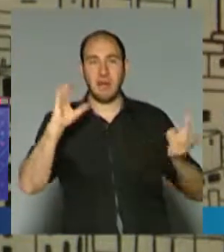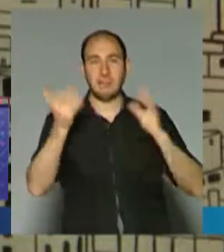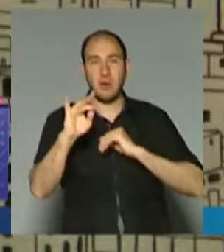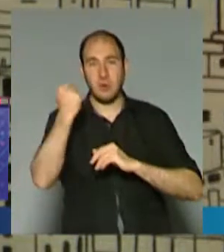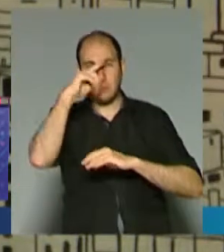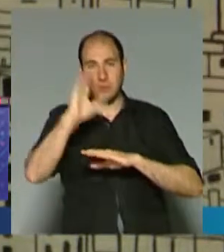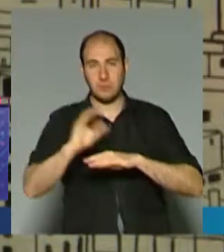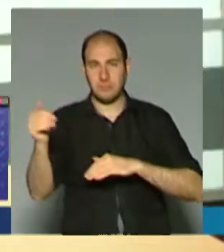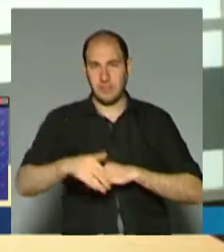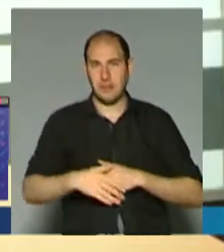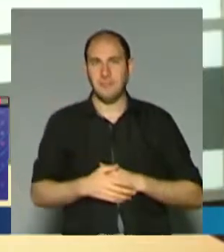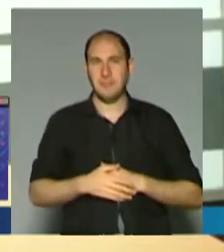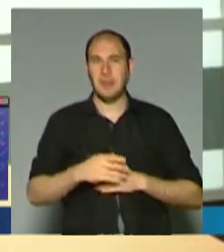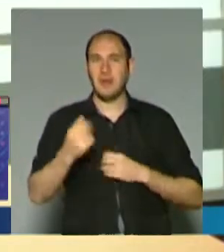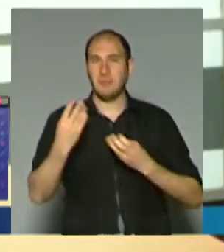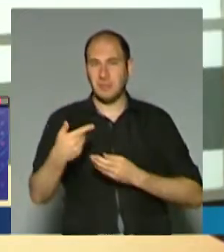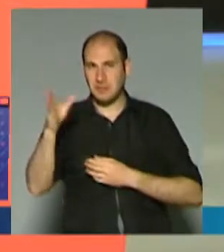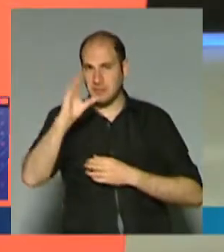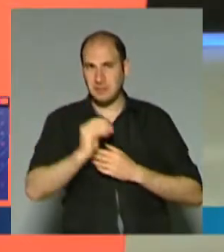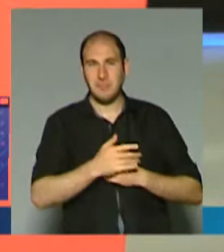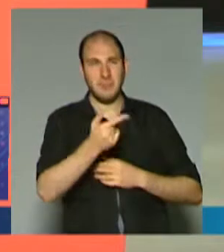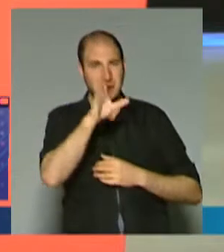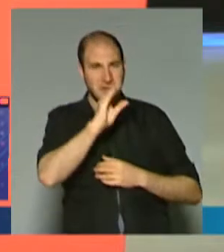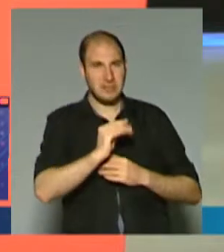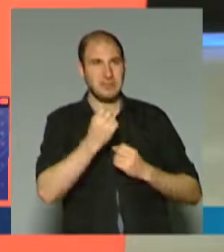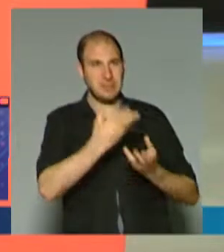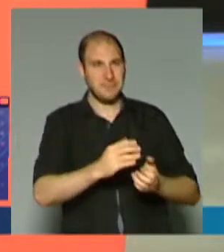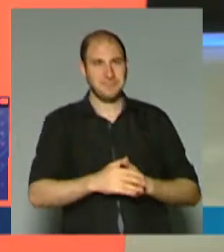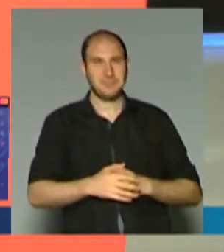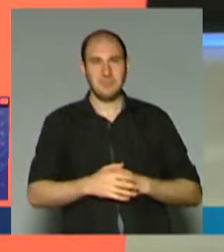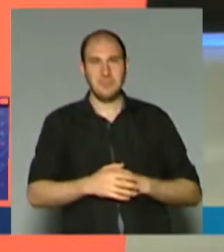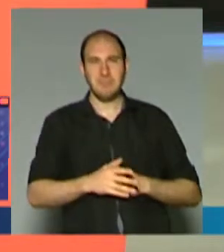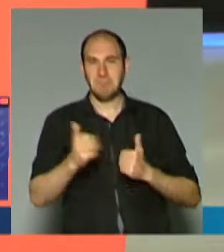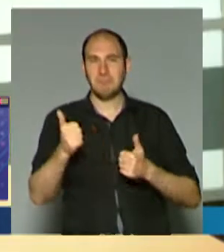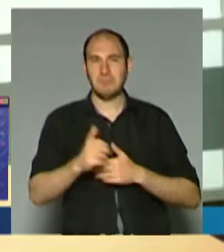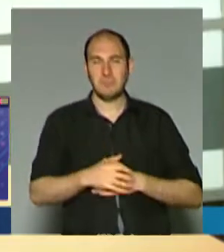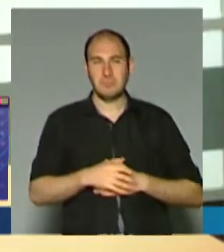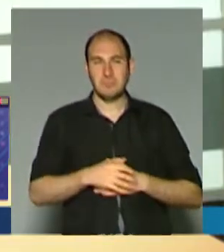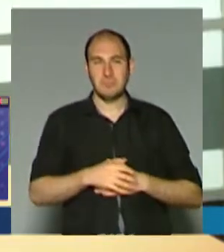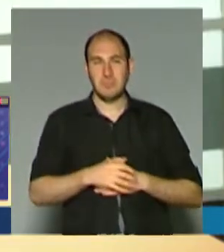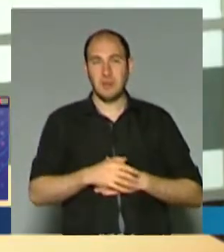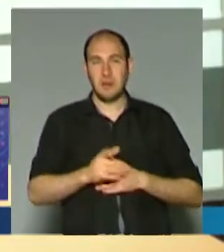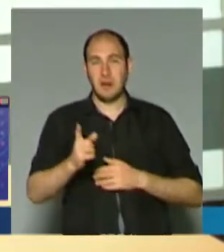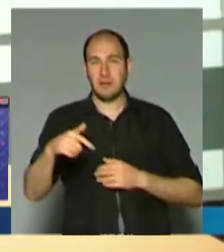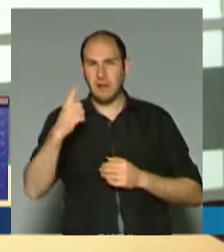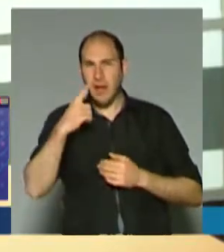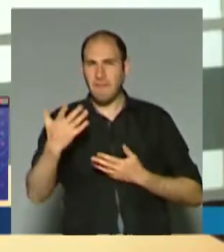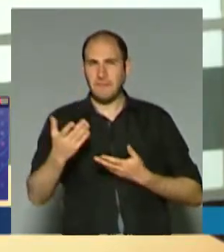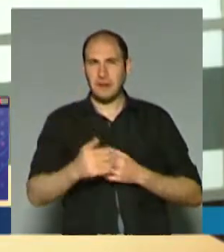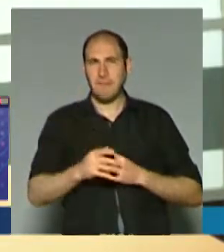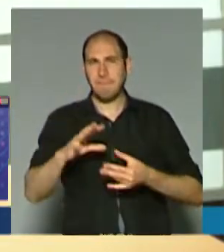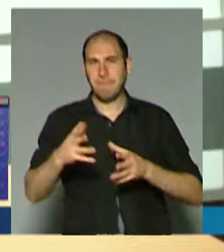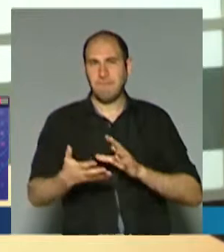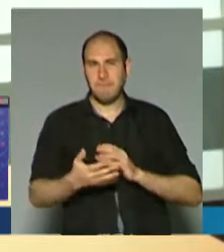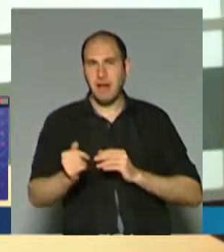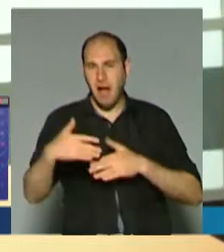la Universidad Nacional de Cuyo. Gabriela, ¿qué tal? Buenas noches. Buenas noches, ¿qué tal? ¿Cómo están? Muy bien. Bueno, estábamos viendo cómo, de alguna